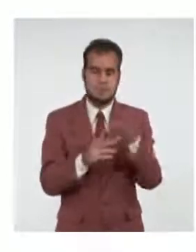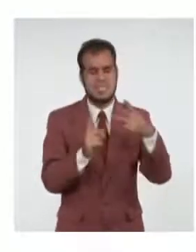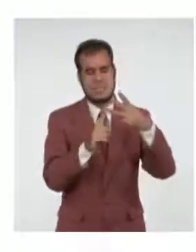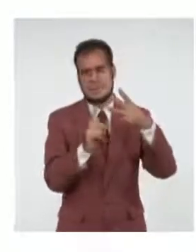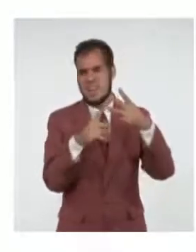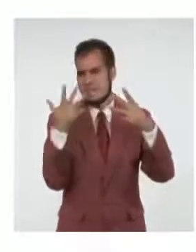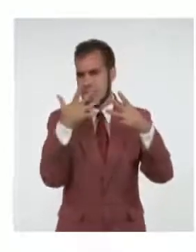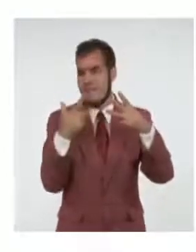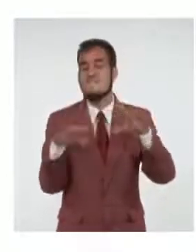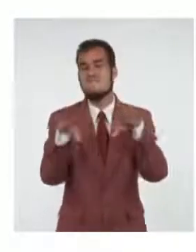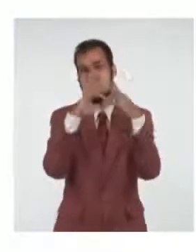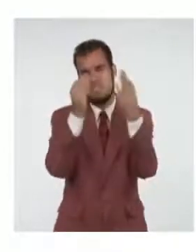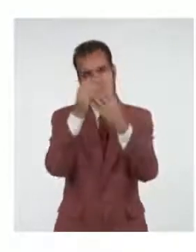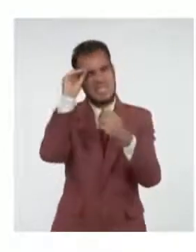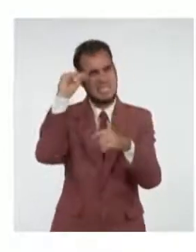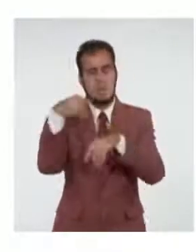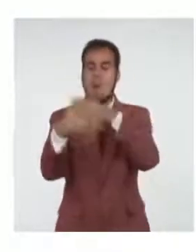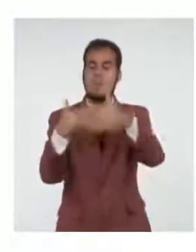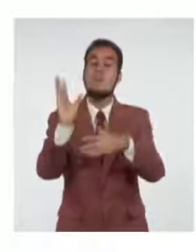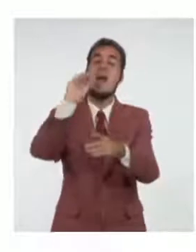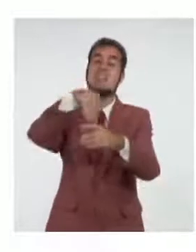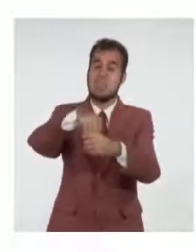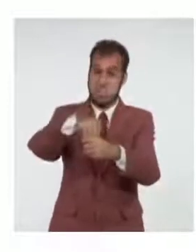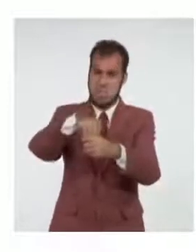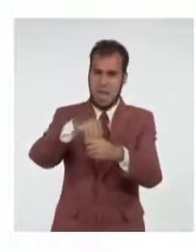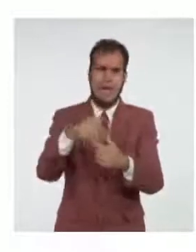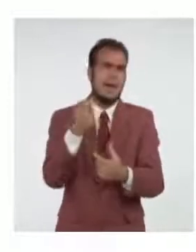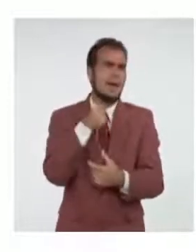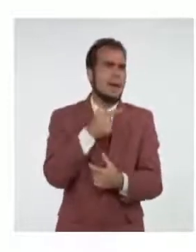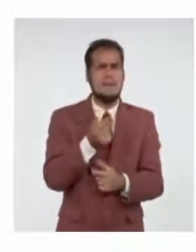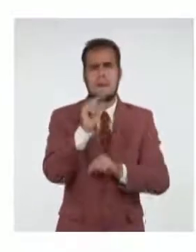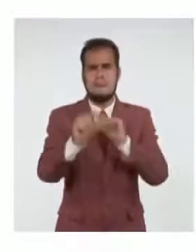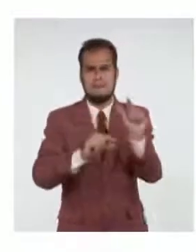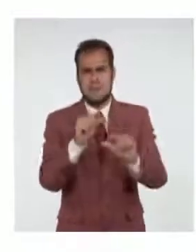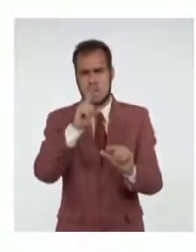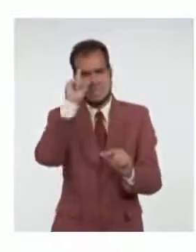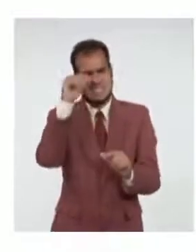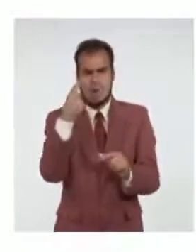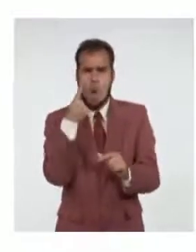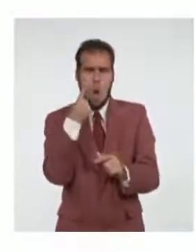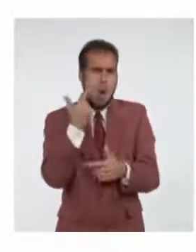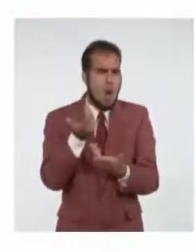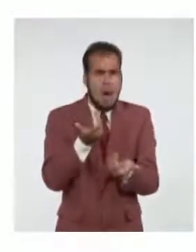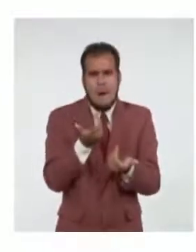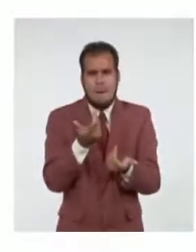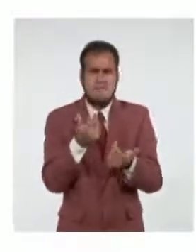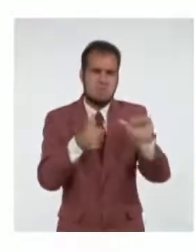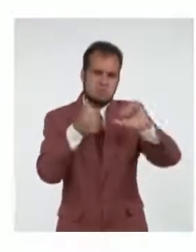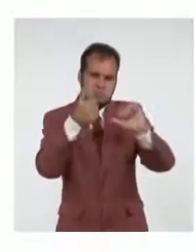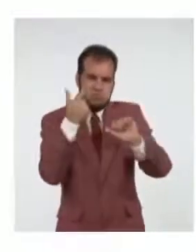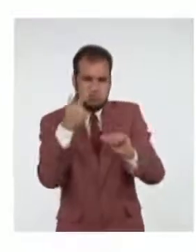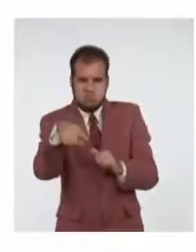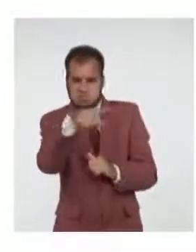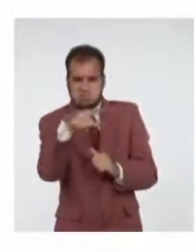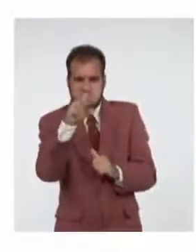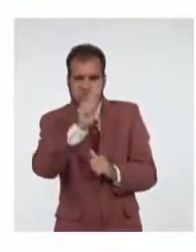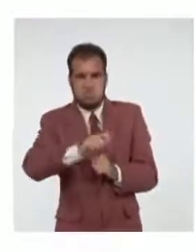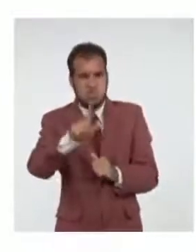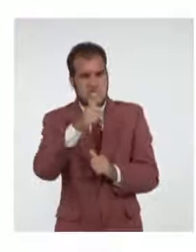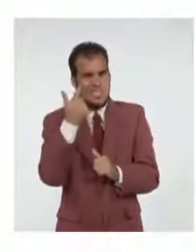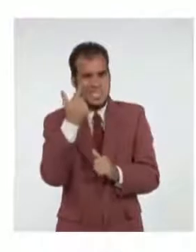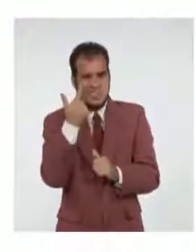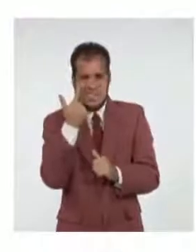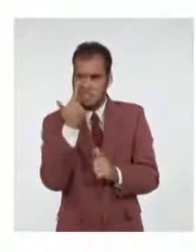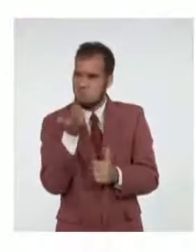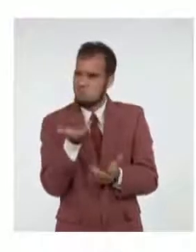se conoce. Alcoholismo, o sea, familias que ya se conocen por su comportamiento social y demás, que